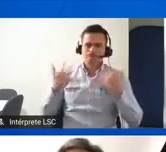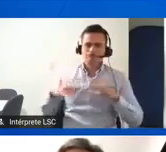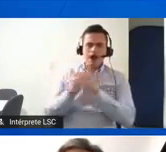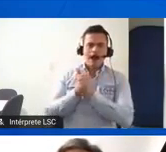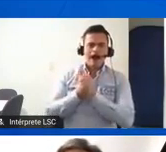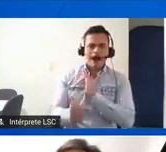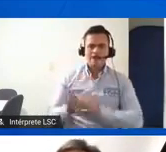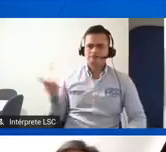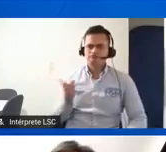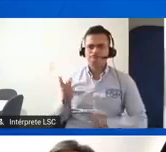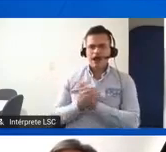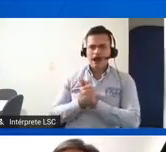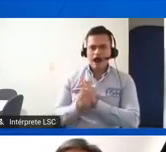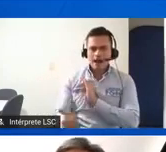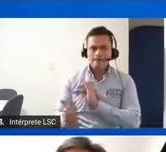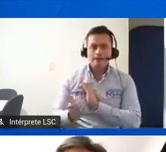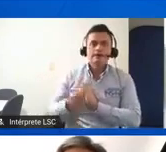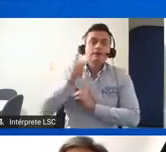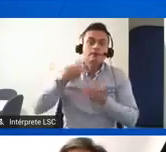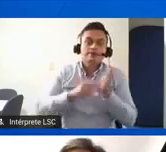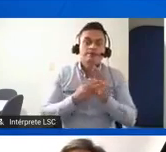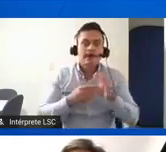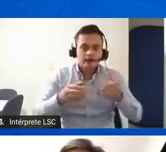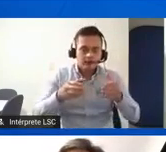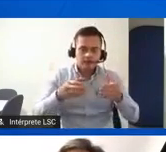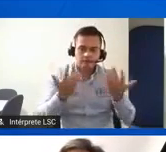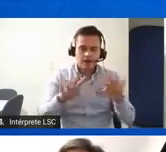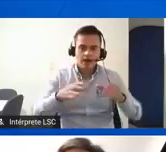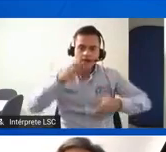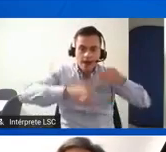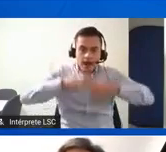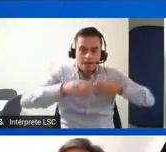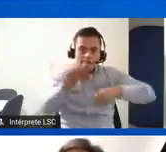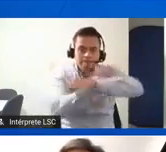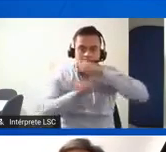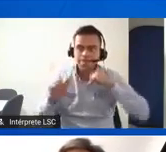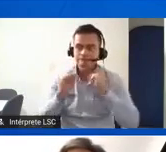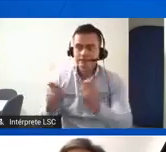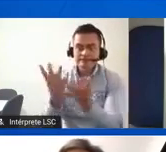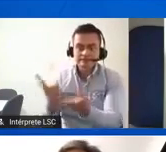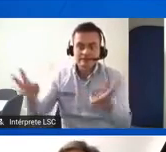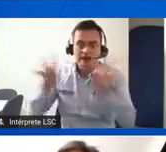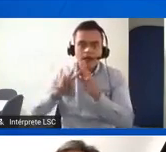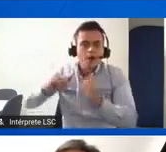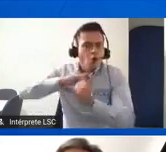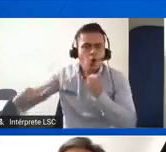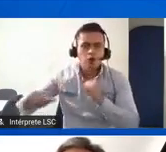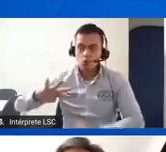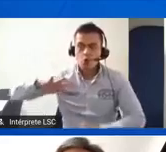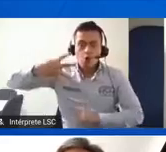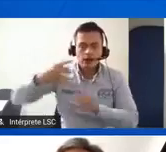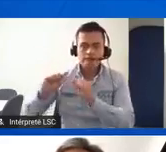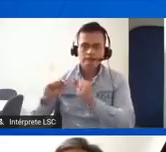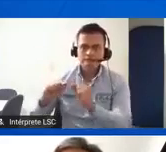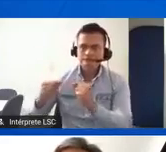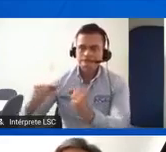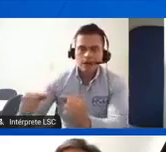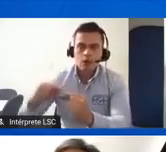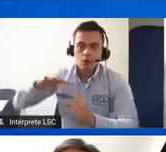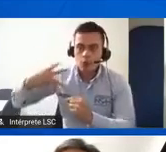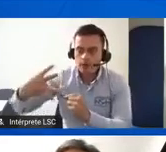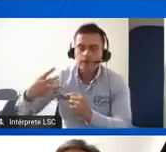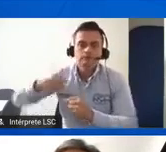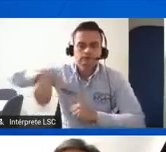hábiles como ya no estaba en Cámara, estaban en el Senado el proyecto, ya en su último debate, cuarto debate, ellos fueron muy hábiles en